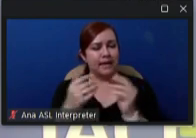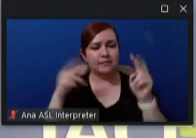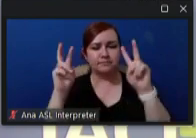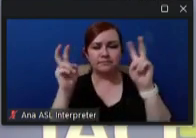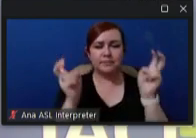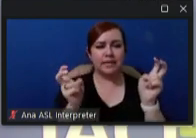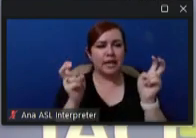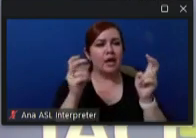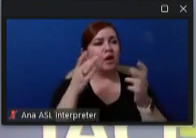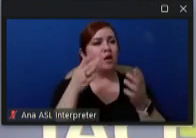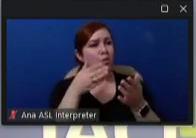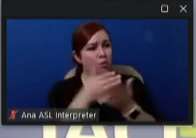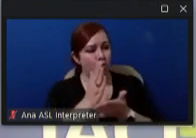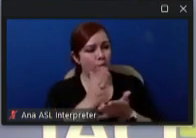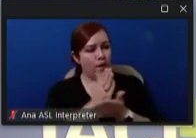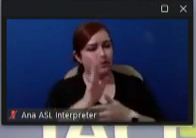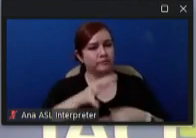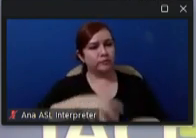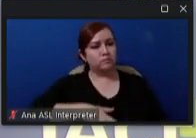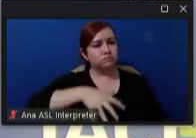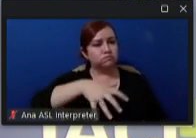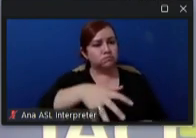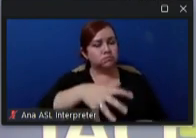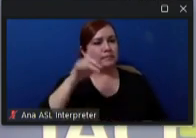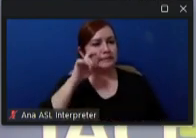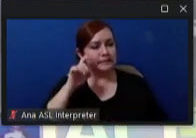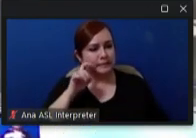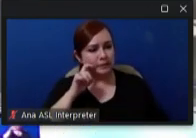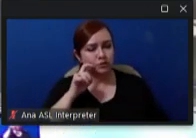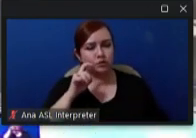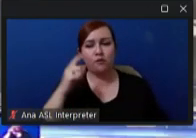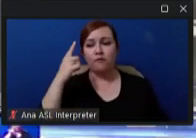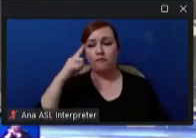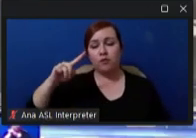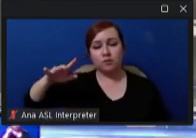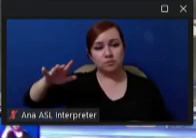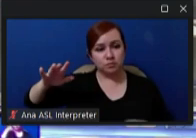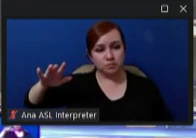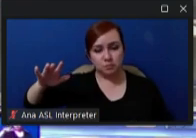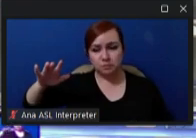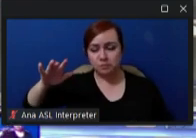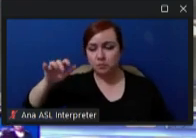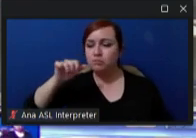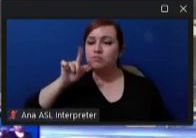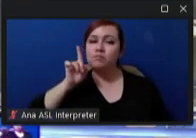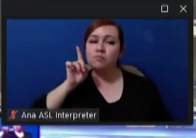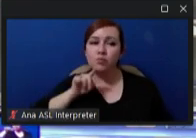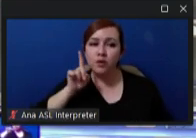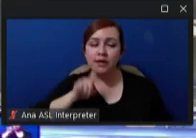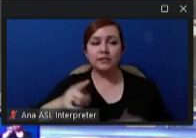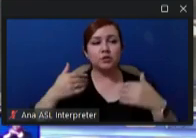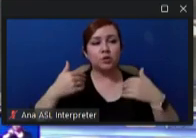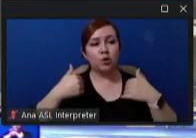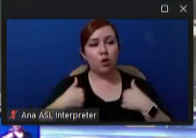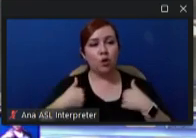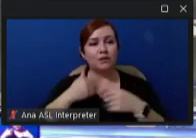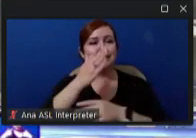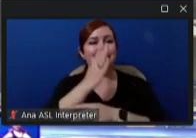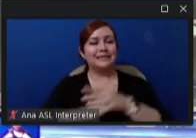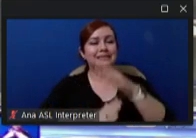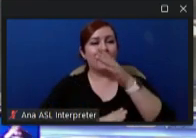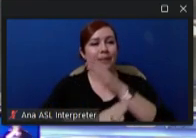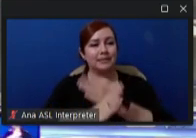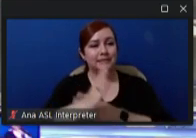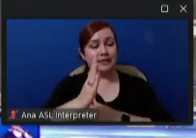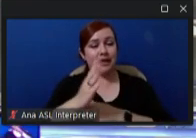y reproductivos de niñas y mujeres con discapacidad en Honduras.